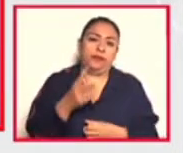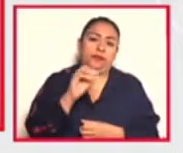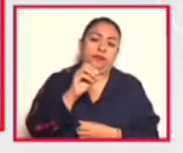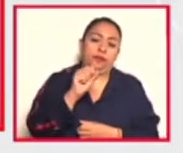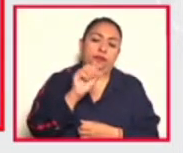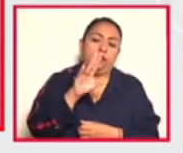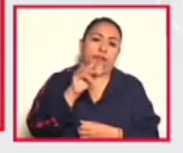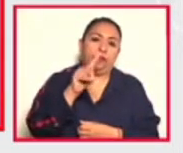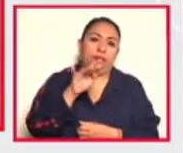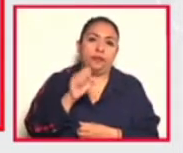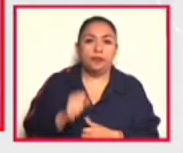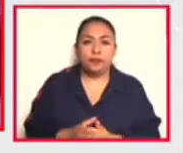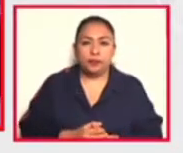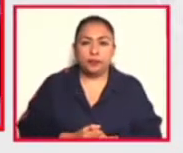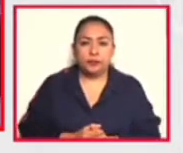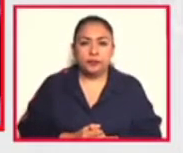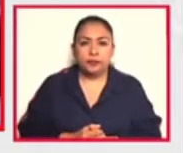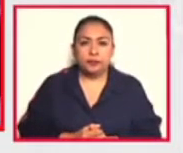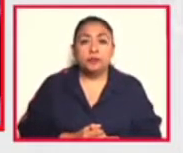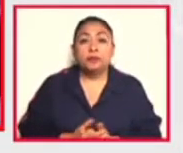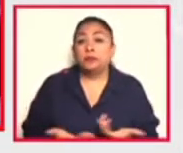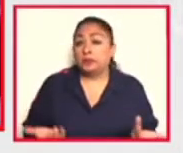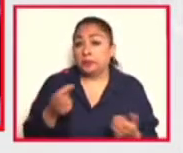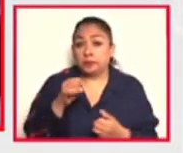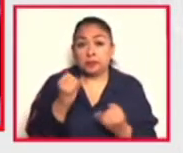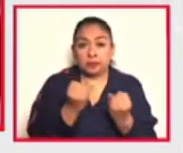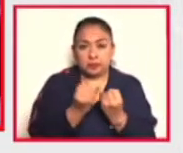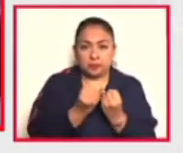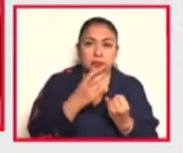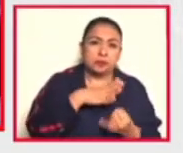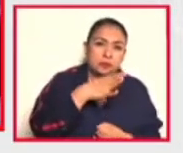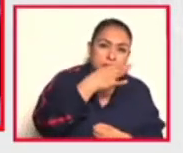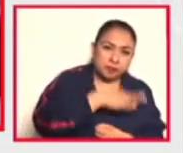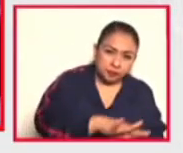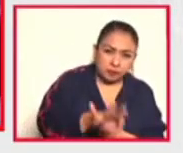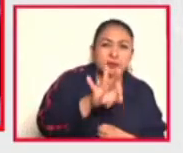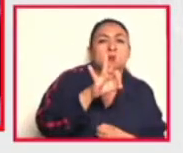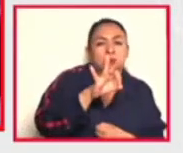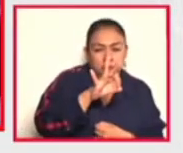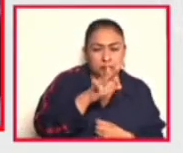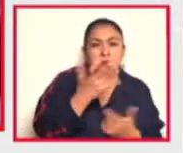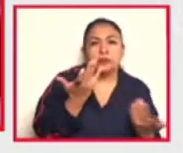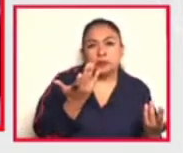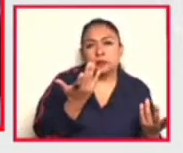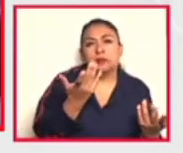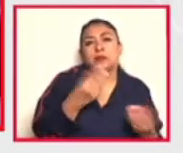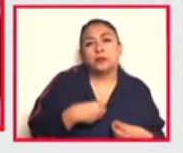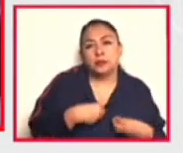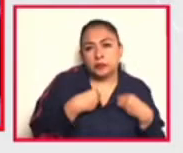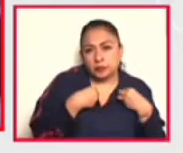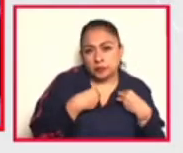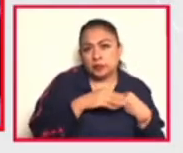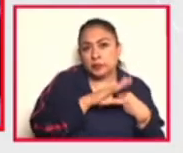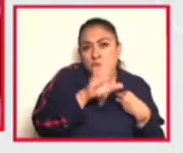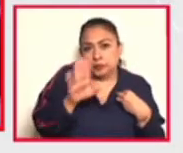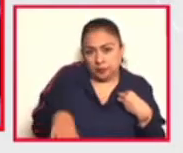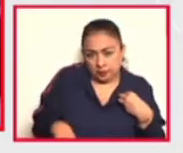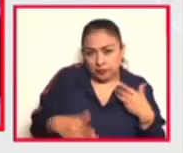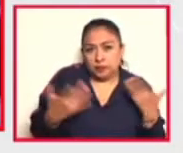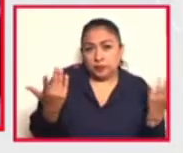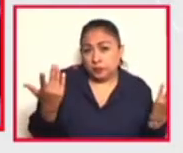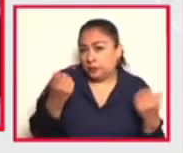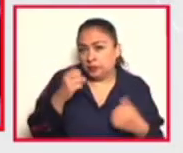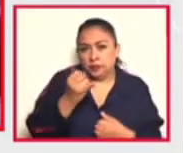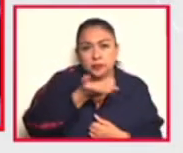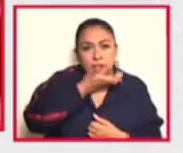Cortés. Y así como por un lado está esta fiesta y esta celebración de la vida en la muerte, que es tradición con